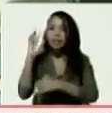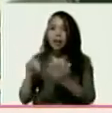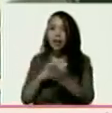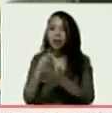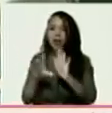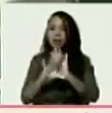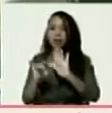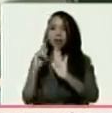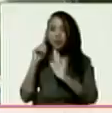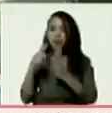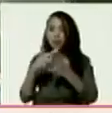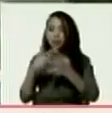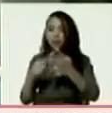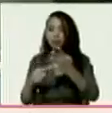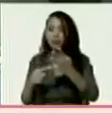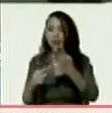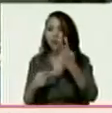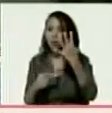Constituyente. Gracias.